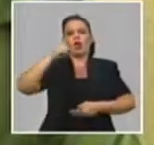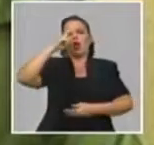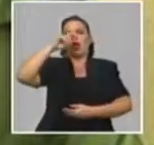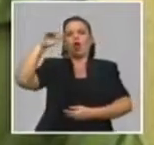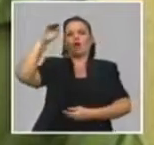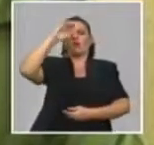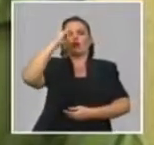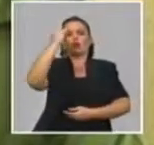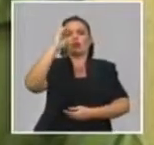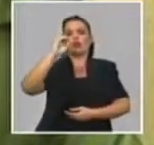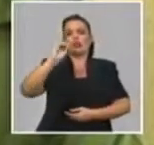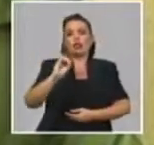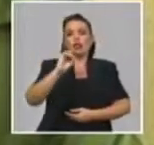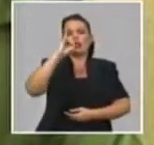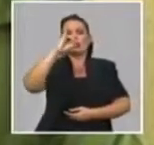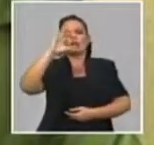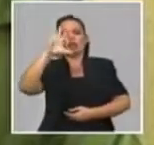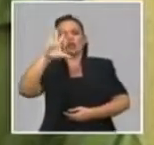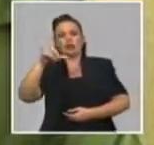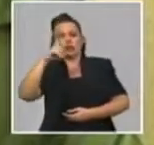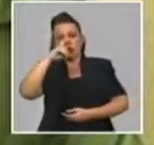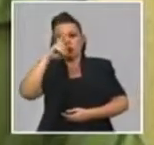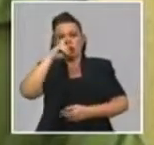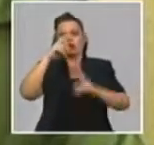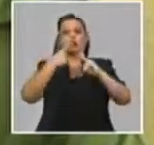años y a los ancianos que viven solos.